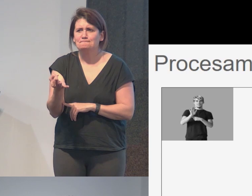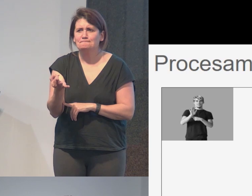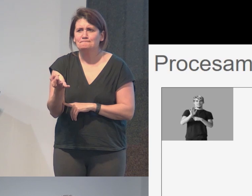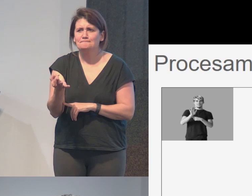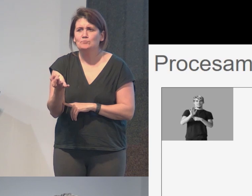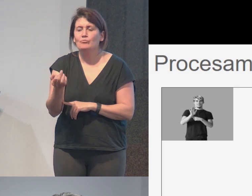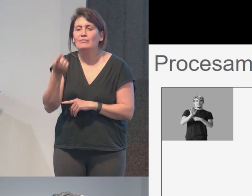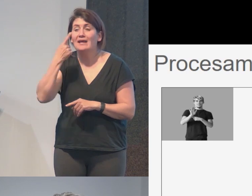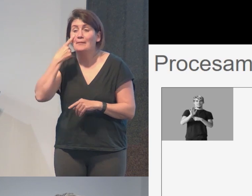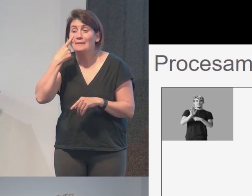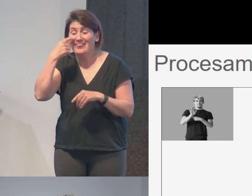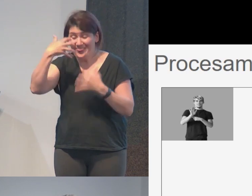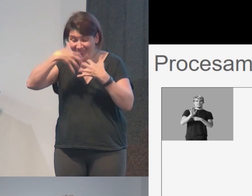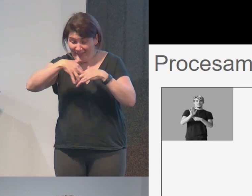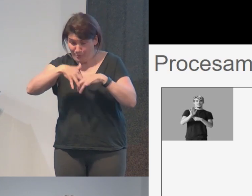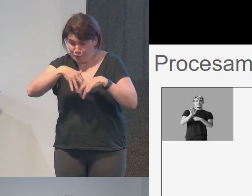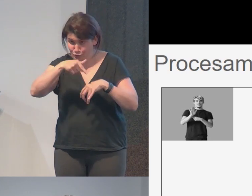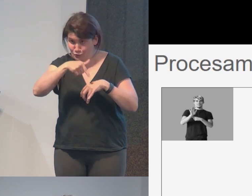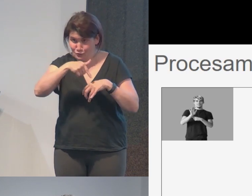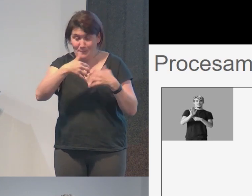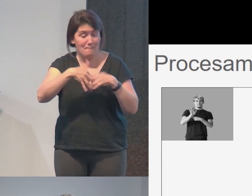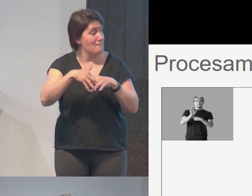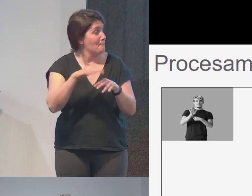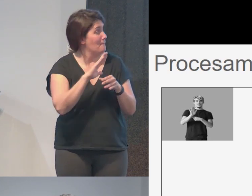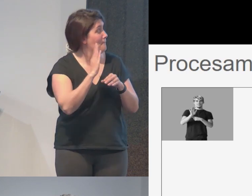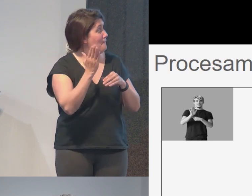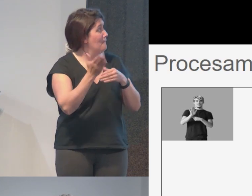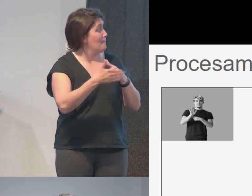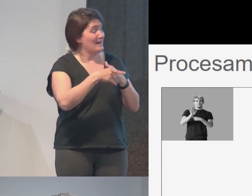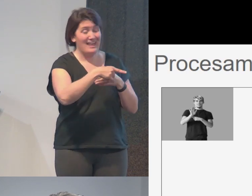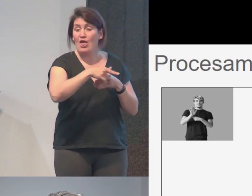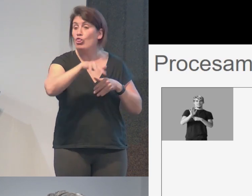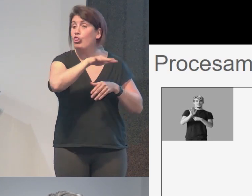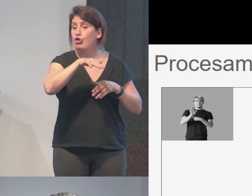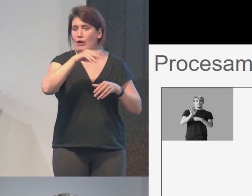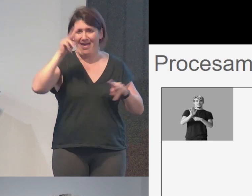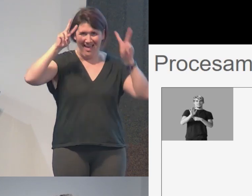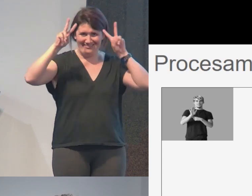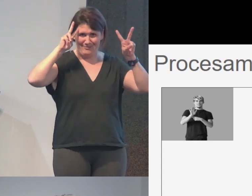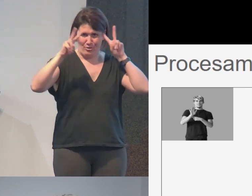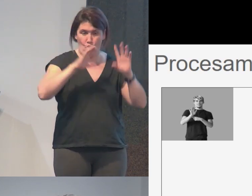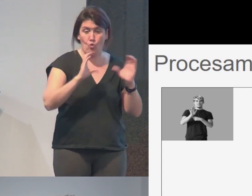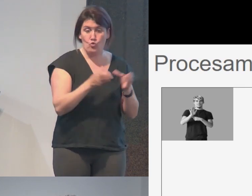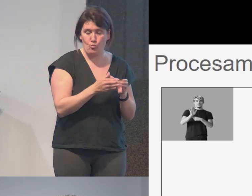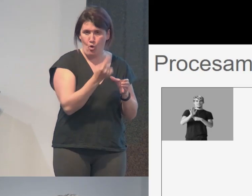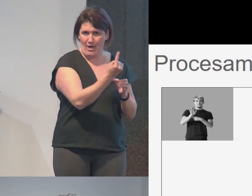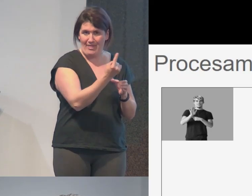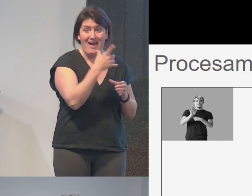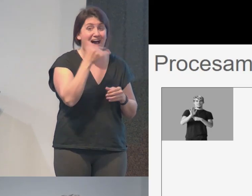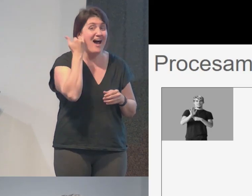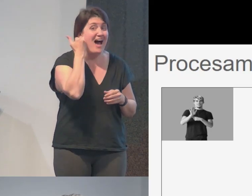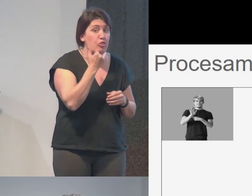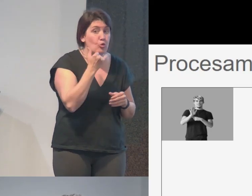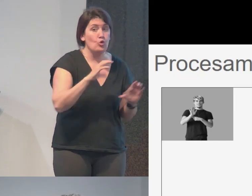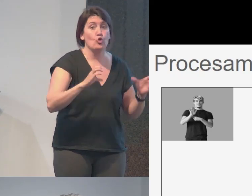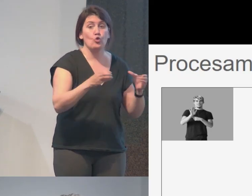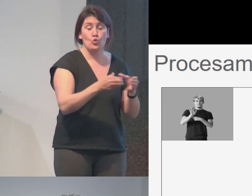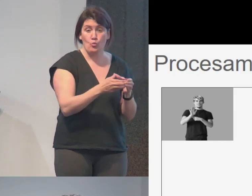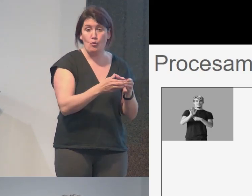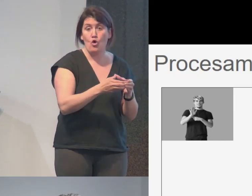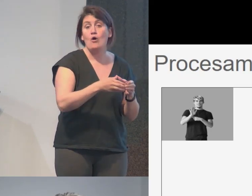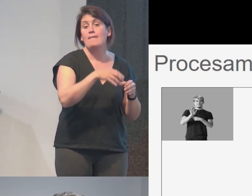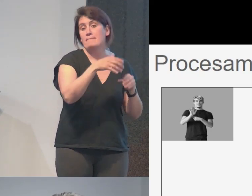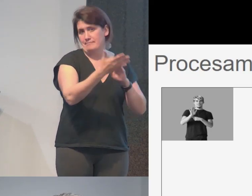Vais a ver cerebros, en el cerebro se está marcado la zona de activación de cada grupo. En azul, el grupo de